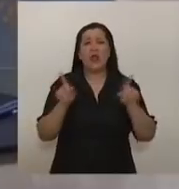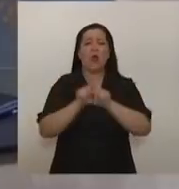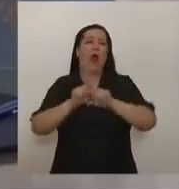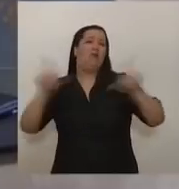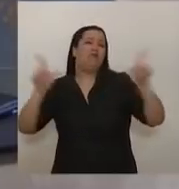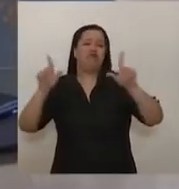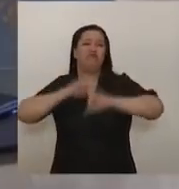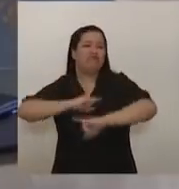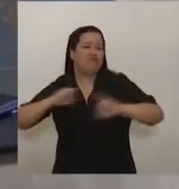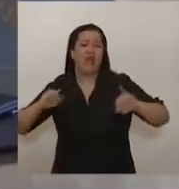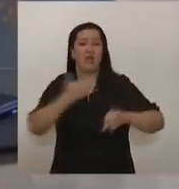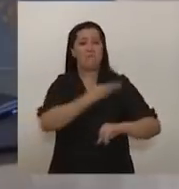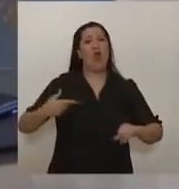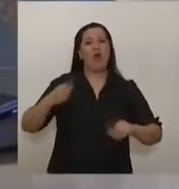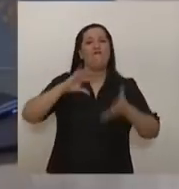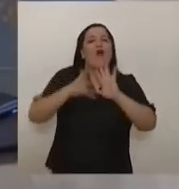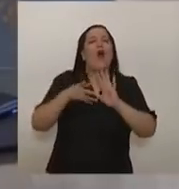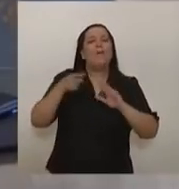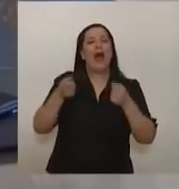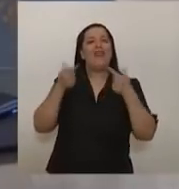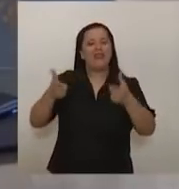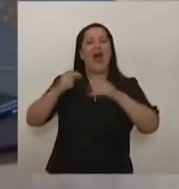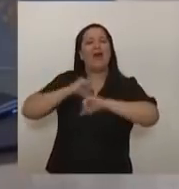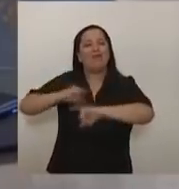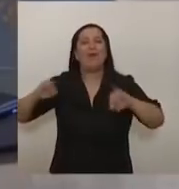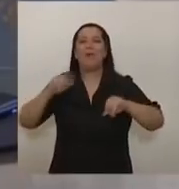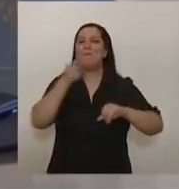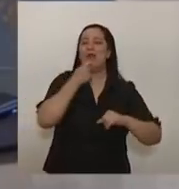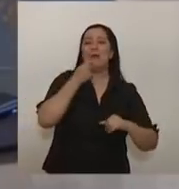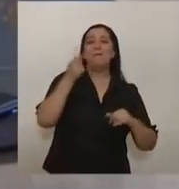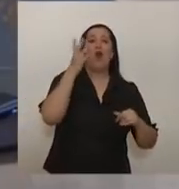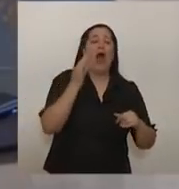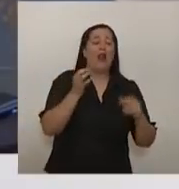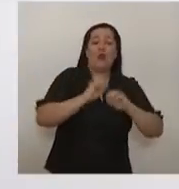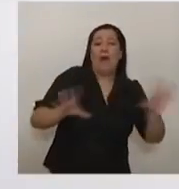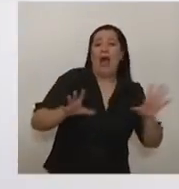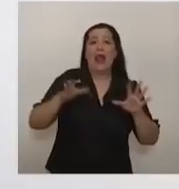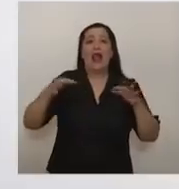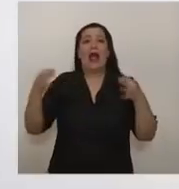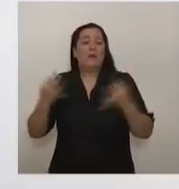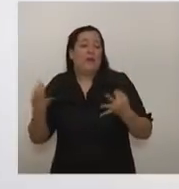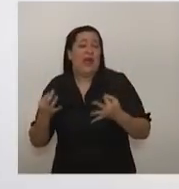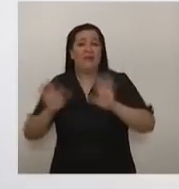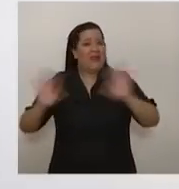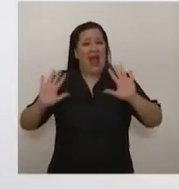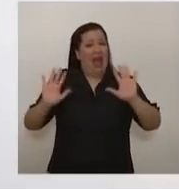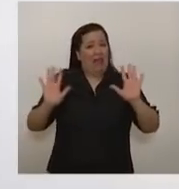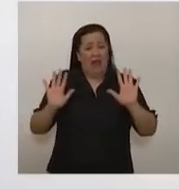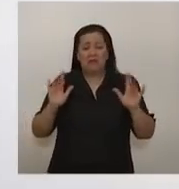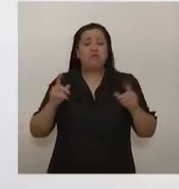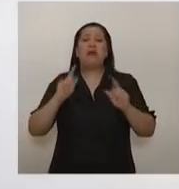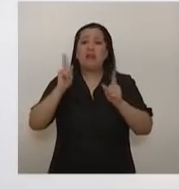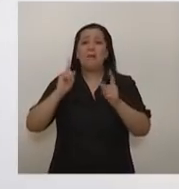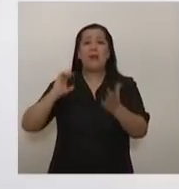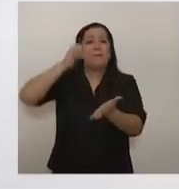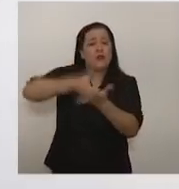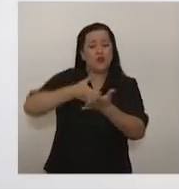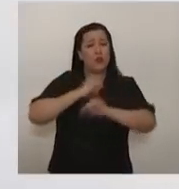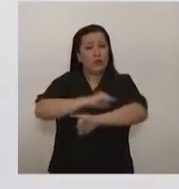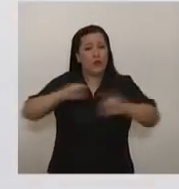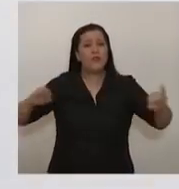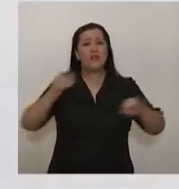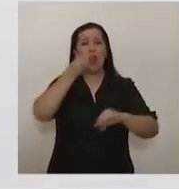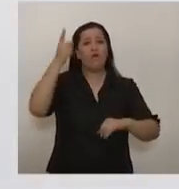publicidad oficial como una herramienta para premiar o castigar a los medios. En estos años el presupuesto de publicidad